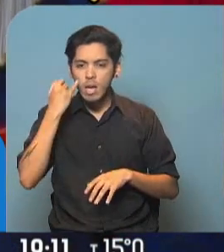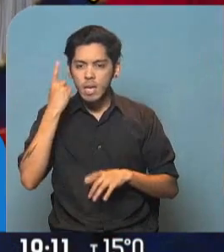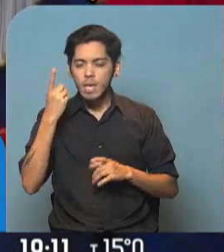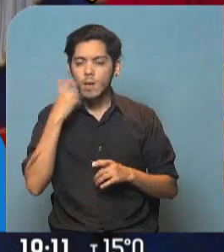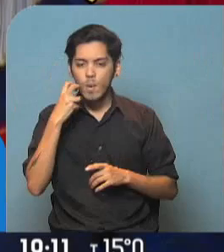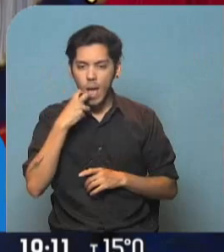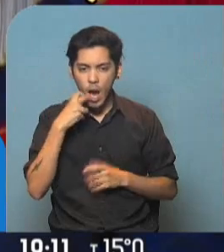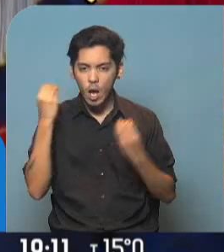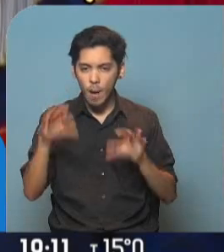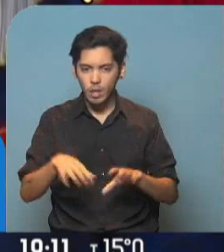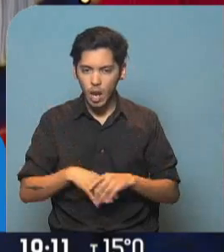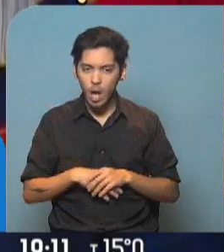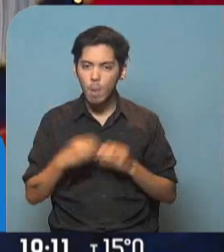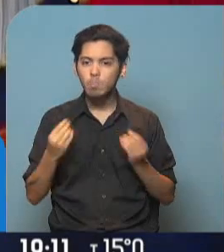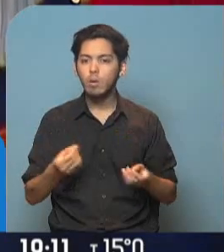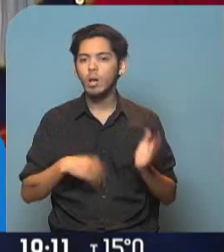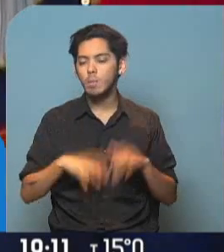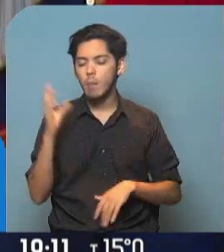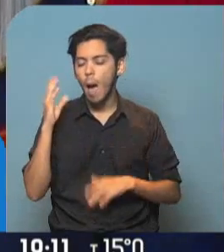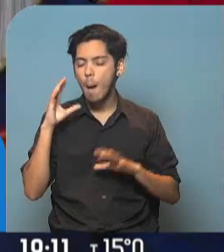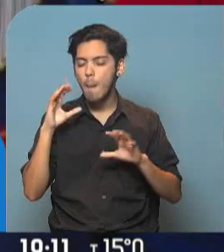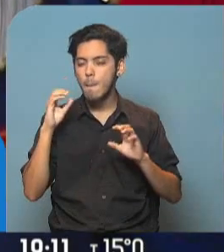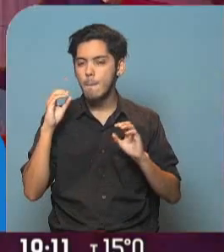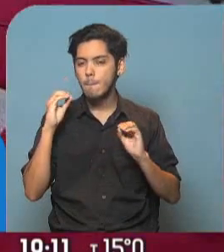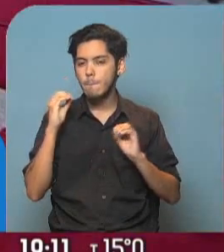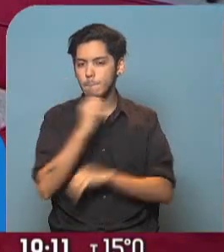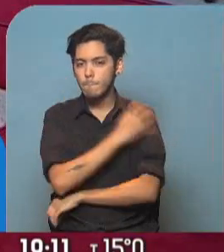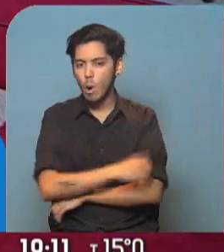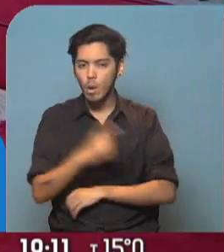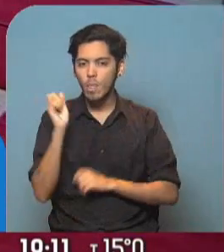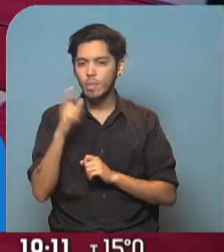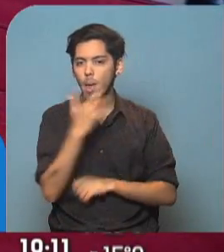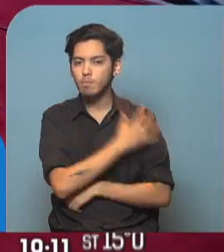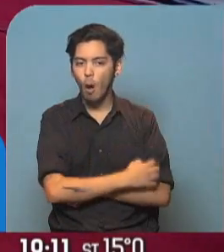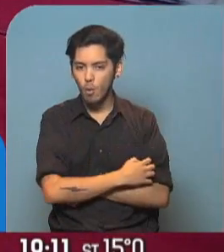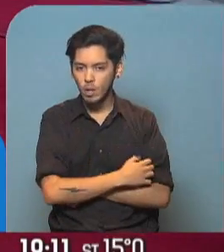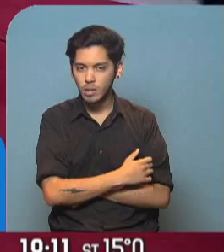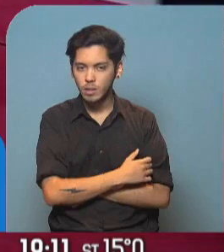ancianos abandonados, porque son los más pobres de los pobres.